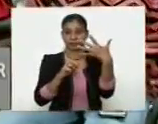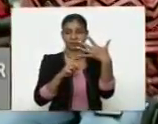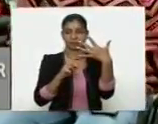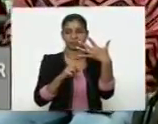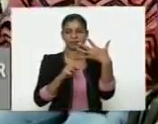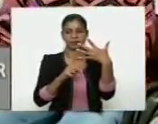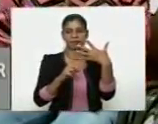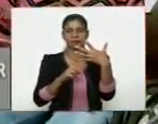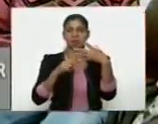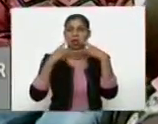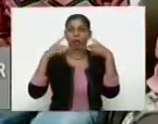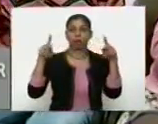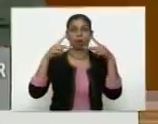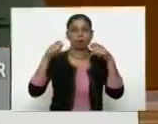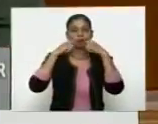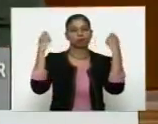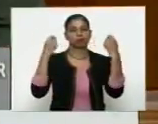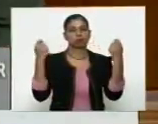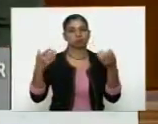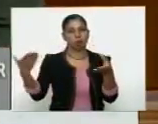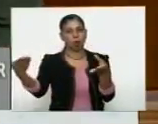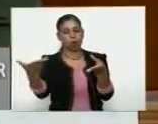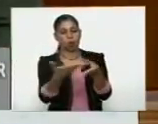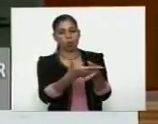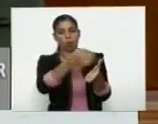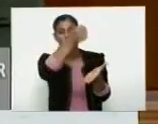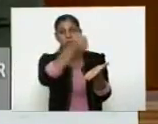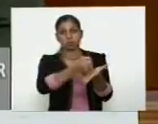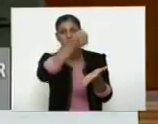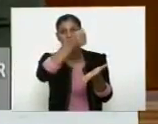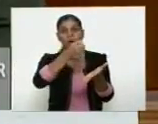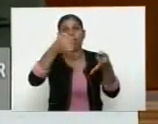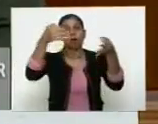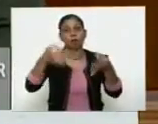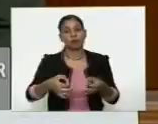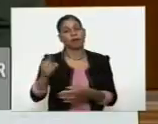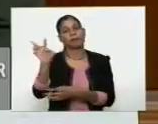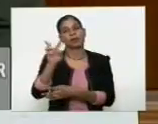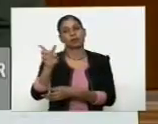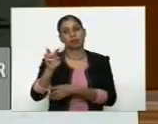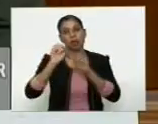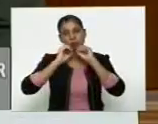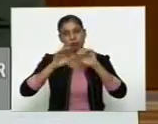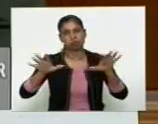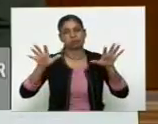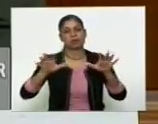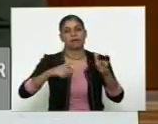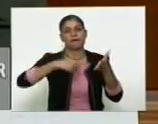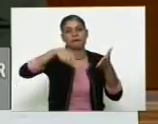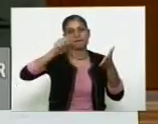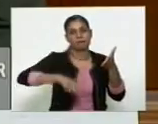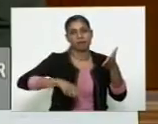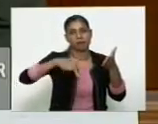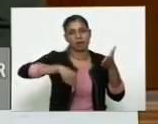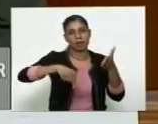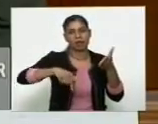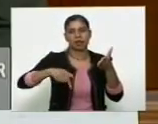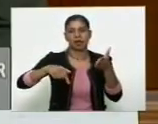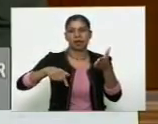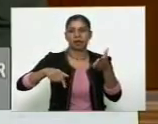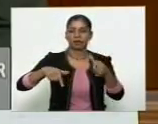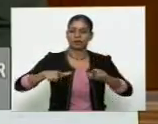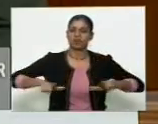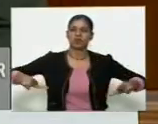Quinto, publíquese en la Gaceta Oficial de la República Bolivariana de Venezuela, dado firmado en el hemiciclo